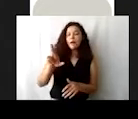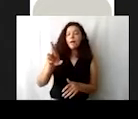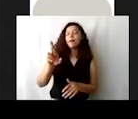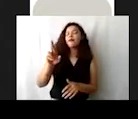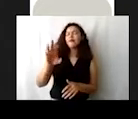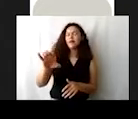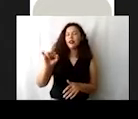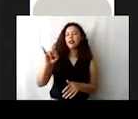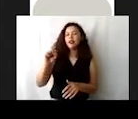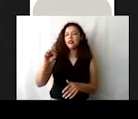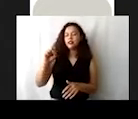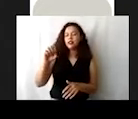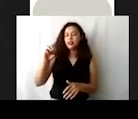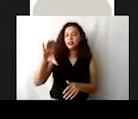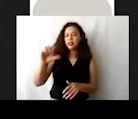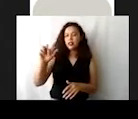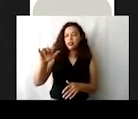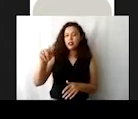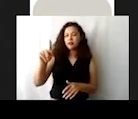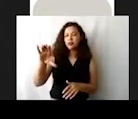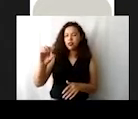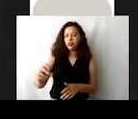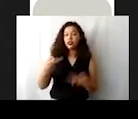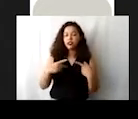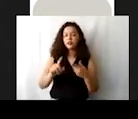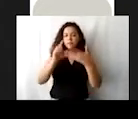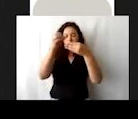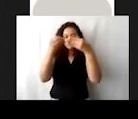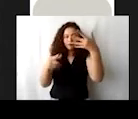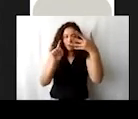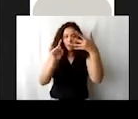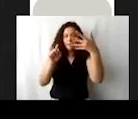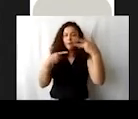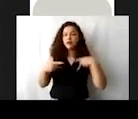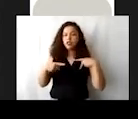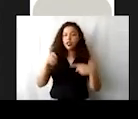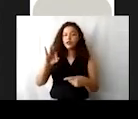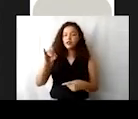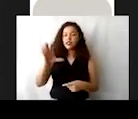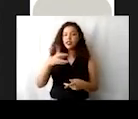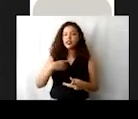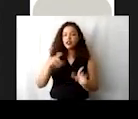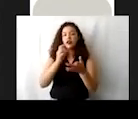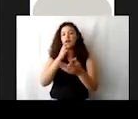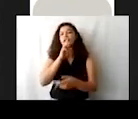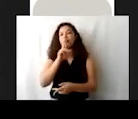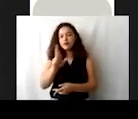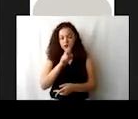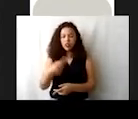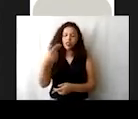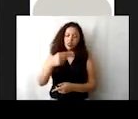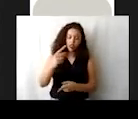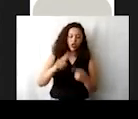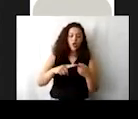y ahí en la opción de personas físicas voy a llenar los campos de inscripción, donde me va a pedir el nombre, el